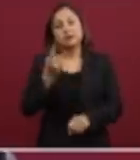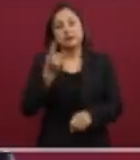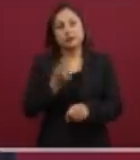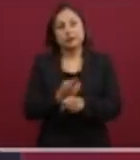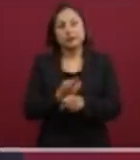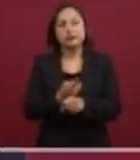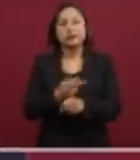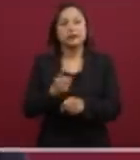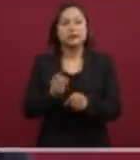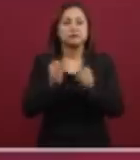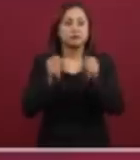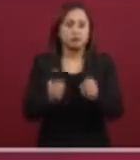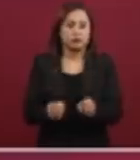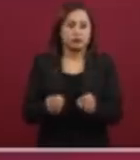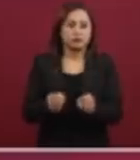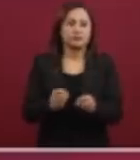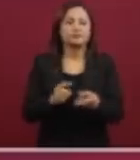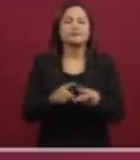y ya después